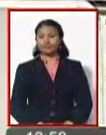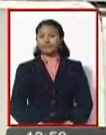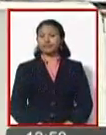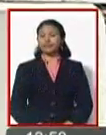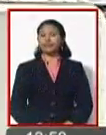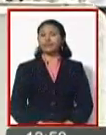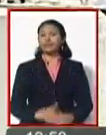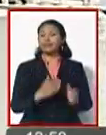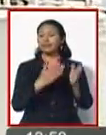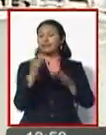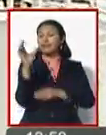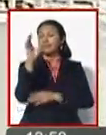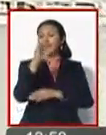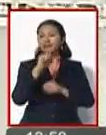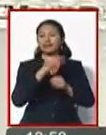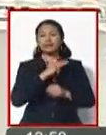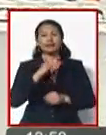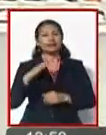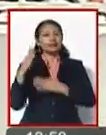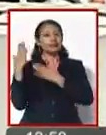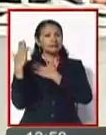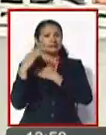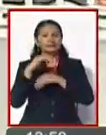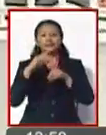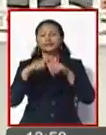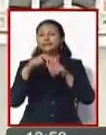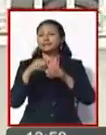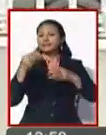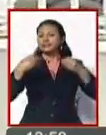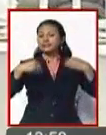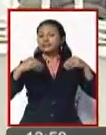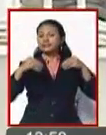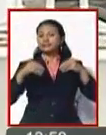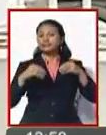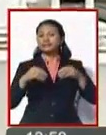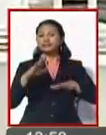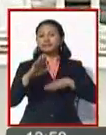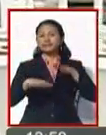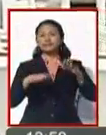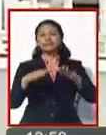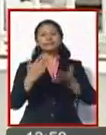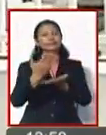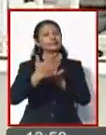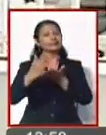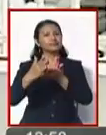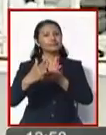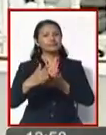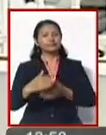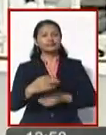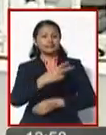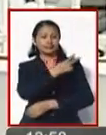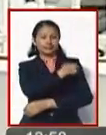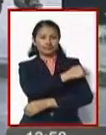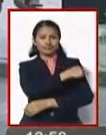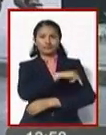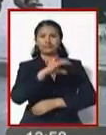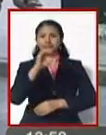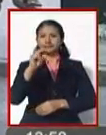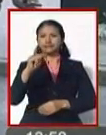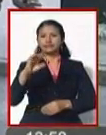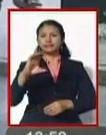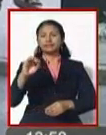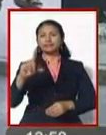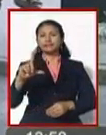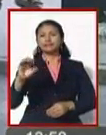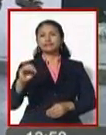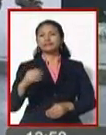Y dentro de un operativo realizado por el municipio cruceño, varios comerciantes ambulantes fueron retirados de las aceras del hospital oncológico. La